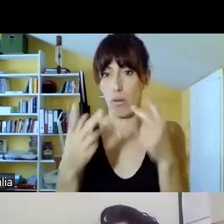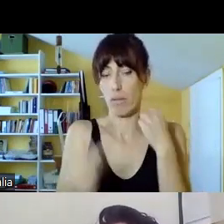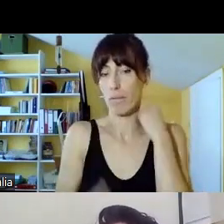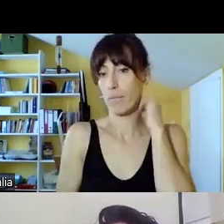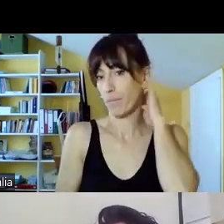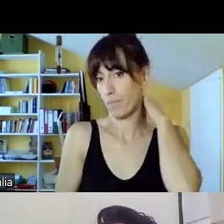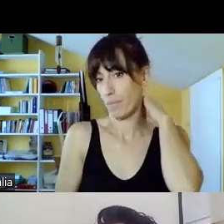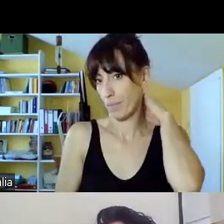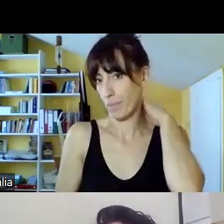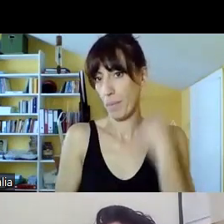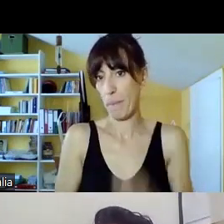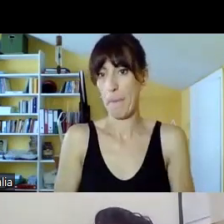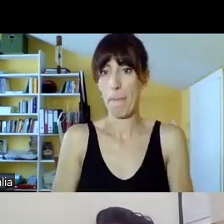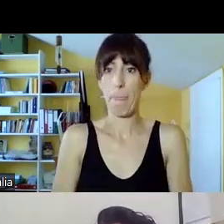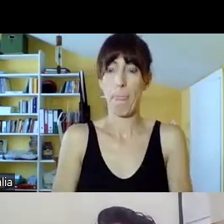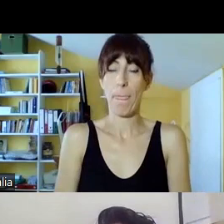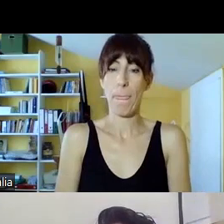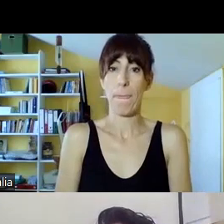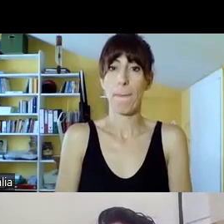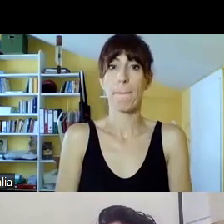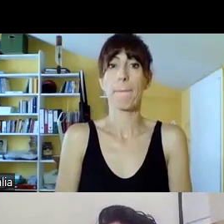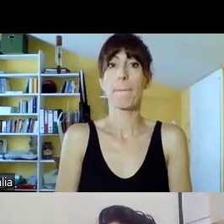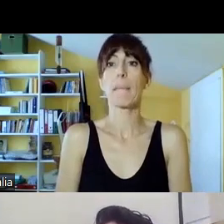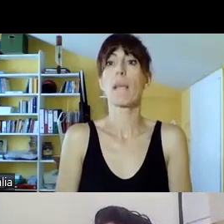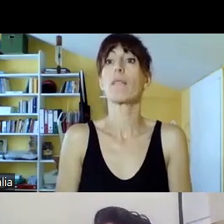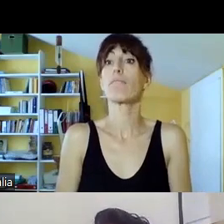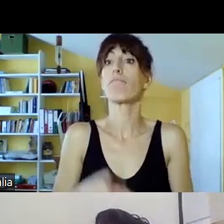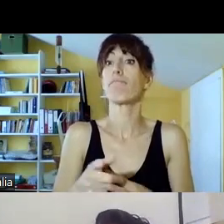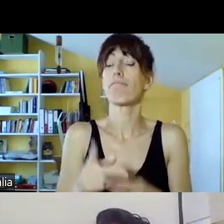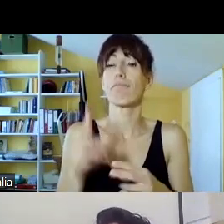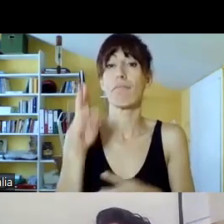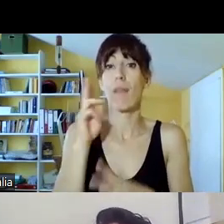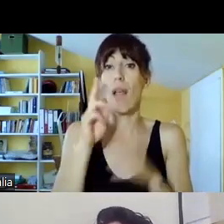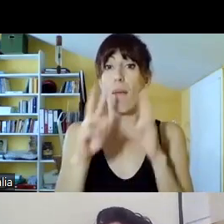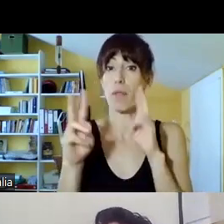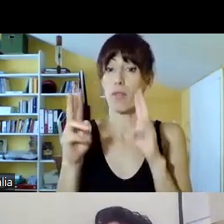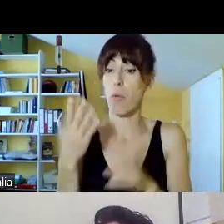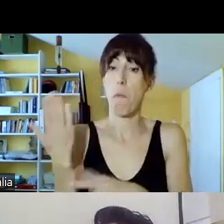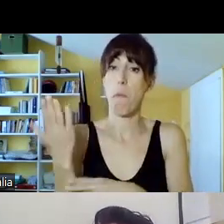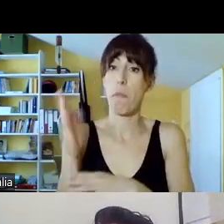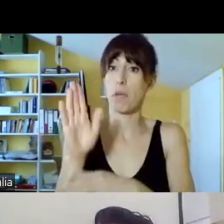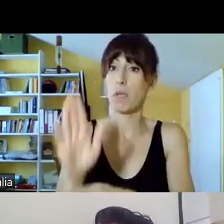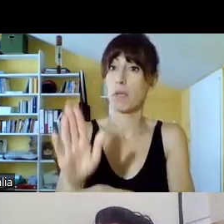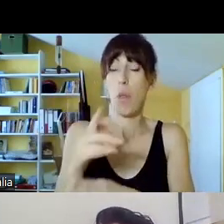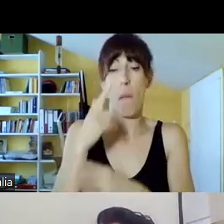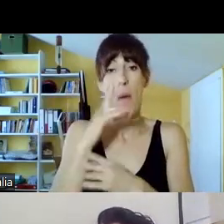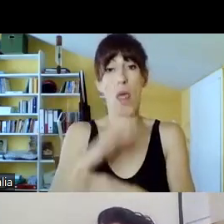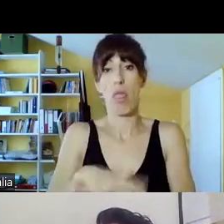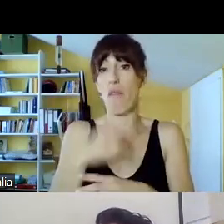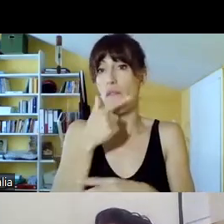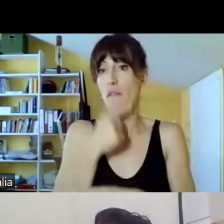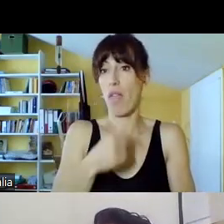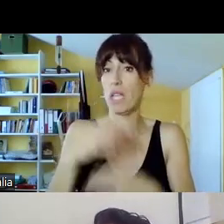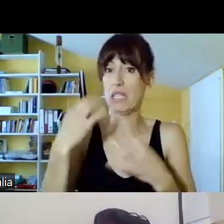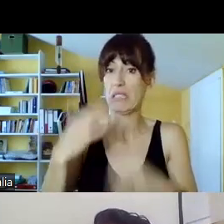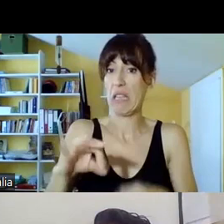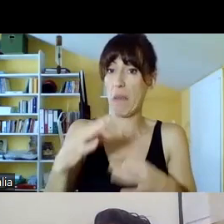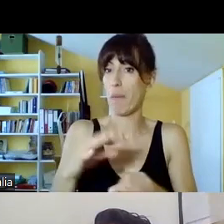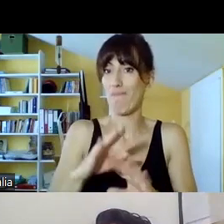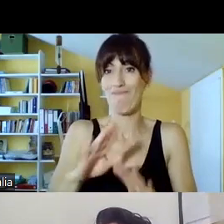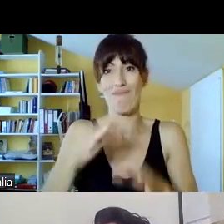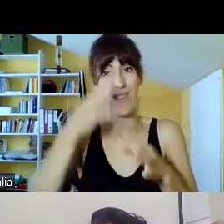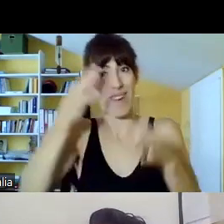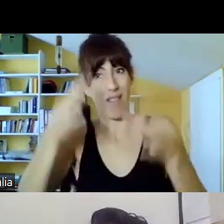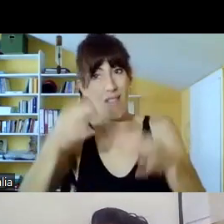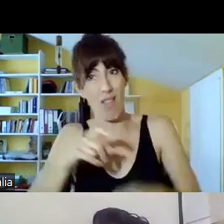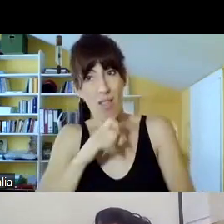No obstante, esta visión, que a menudo se ha presentado de forma bastante simplista, resulta más compleja, ya